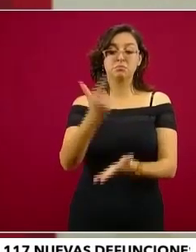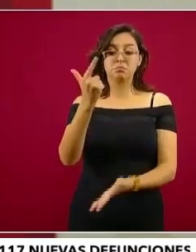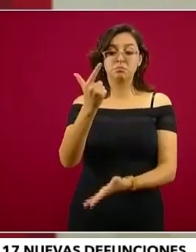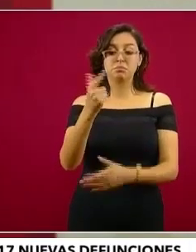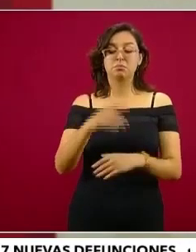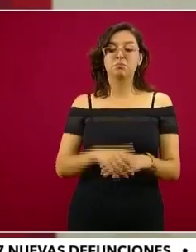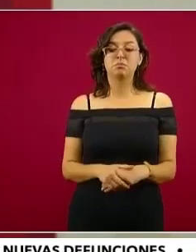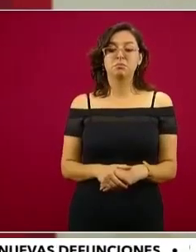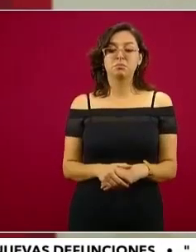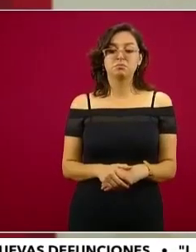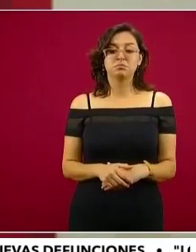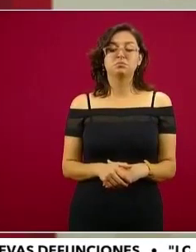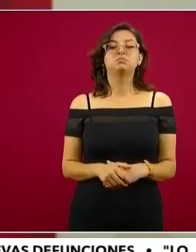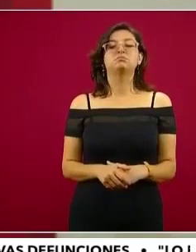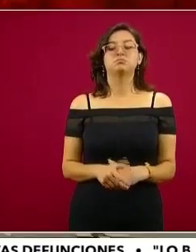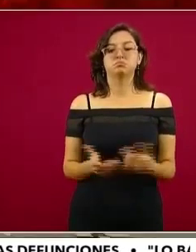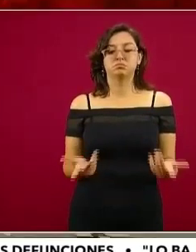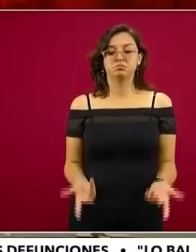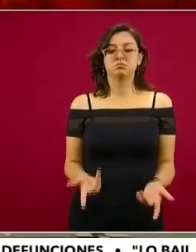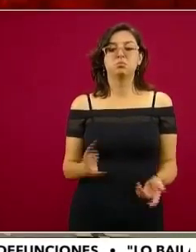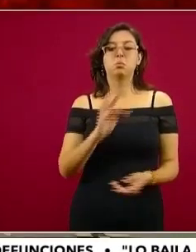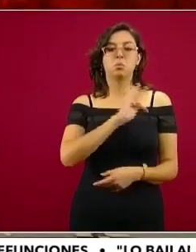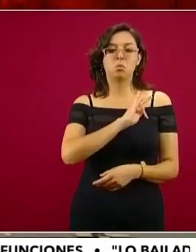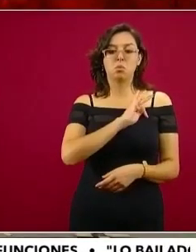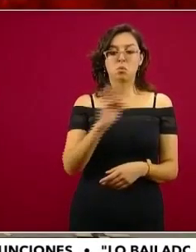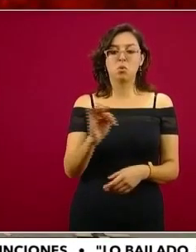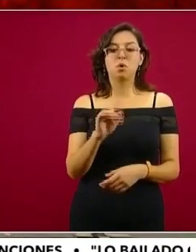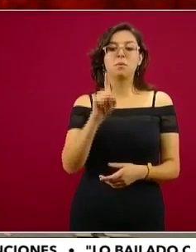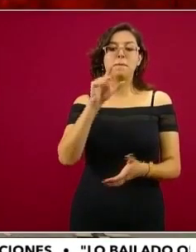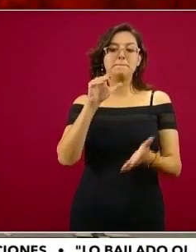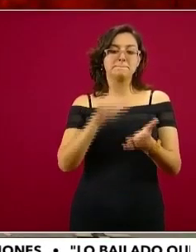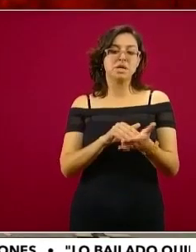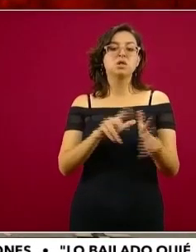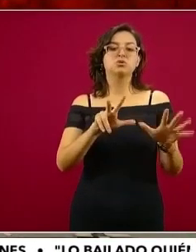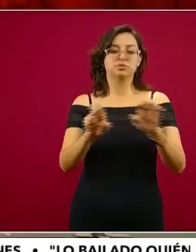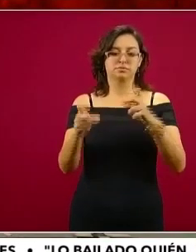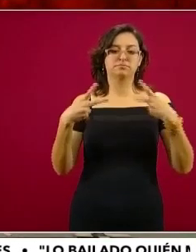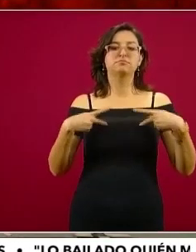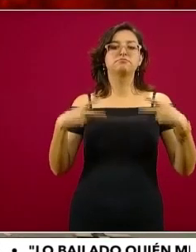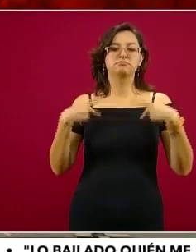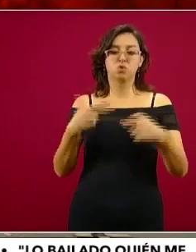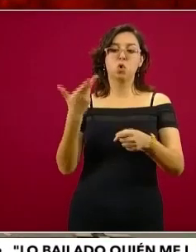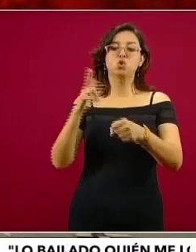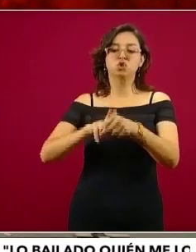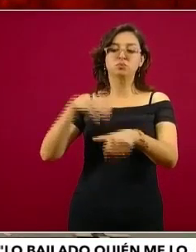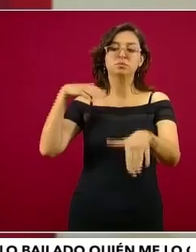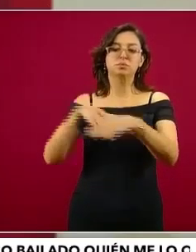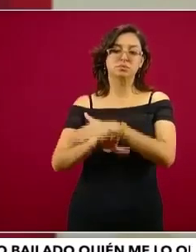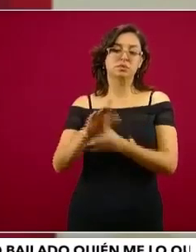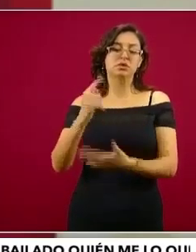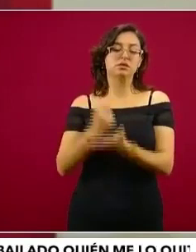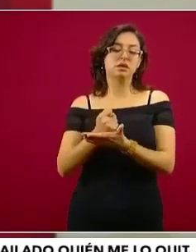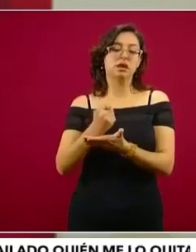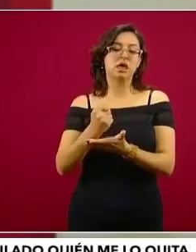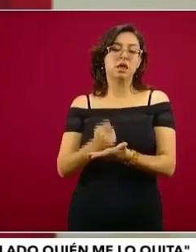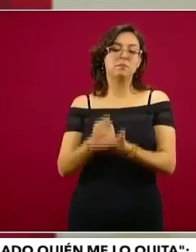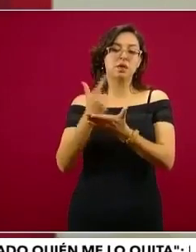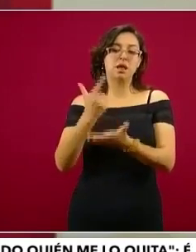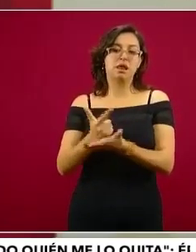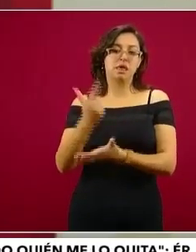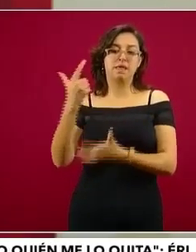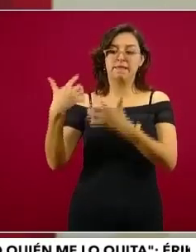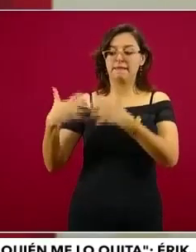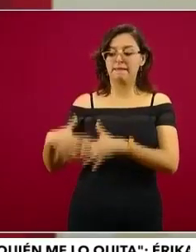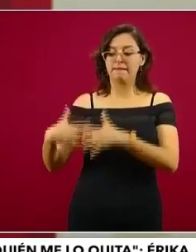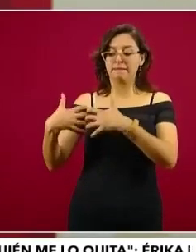hemos considerado que llegaríamos a tener 1.800 personas hospitalizadas en terapia intensiva. ¿Cuál es la explicación de esta